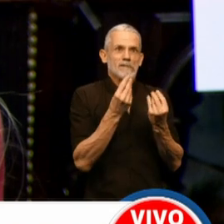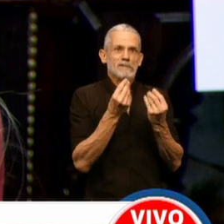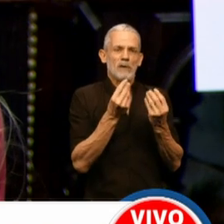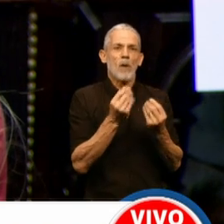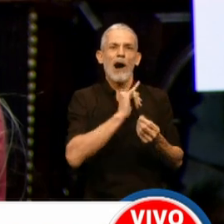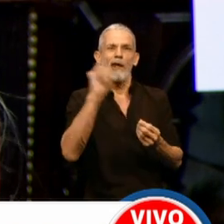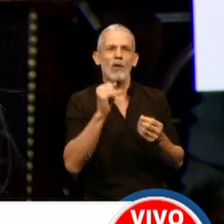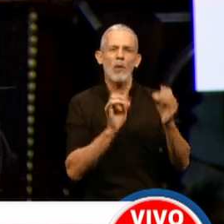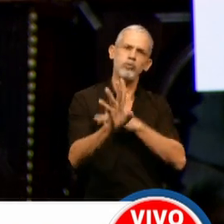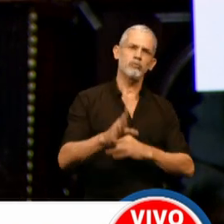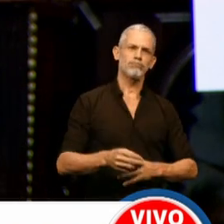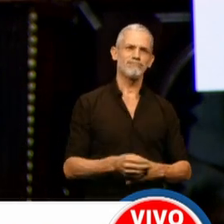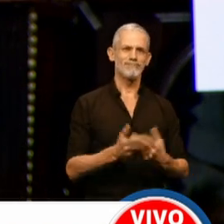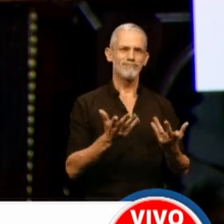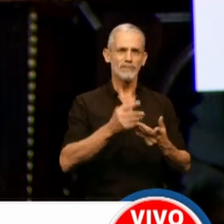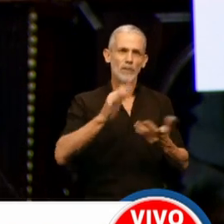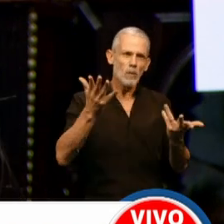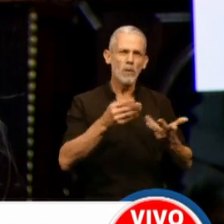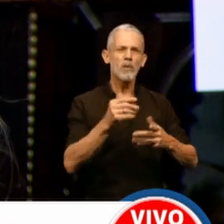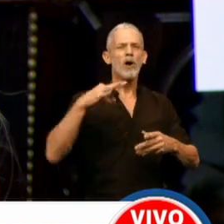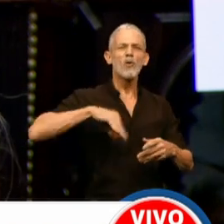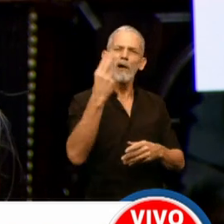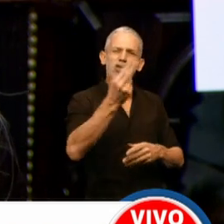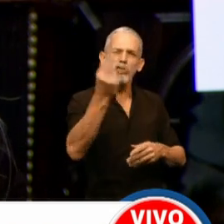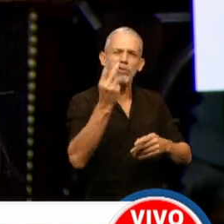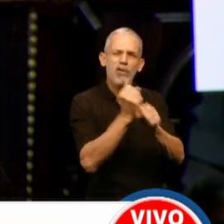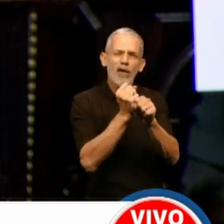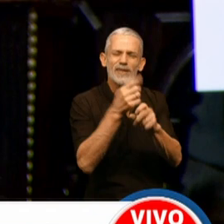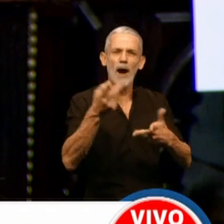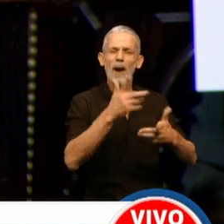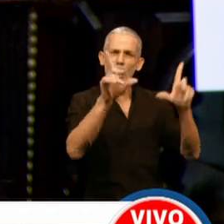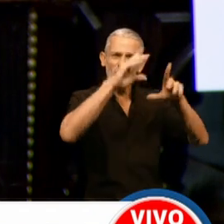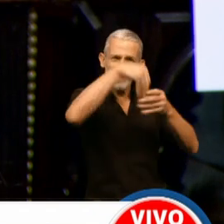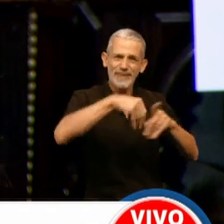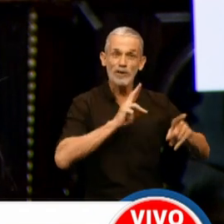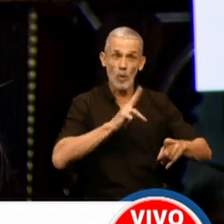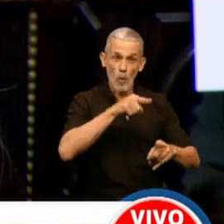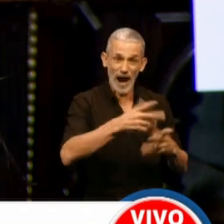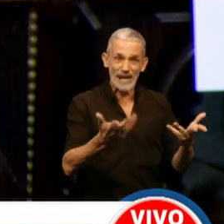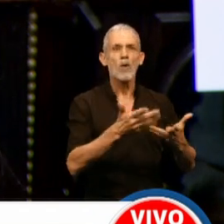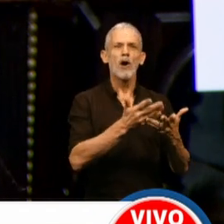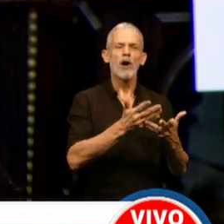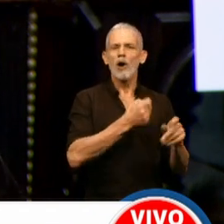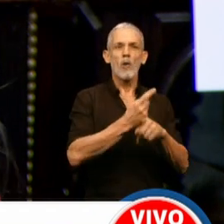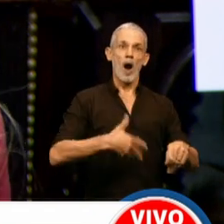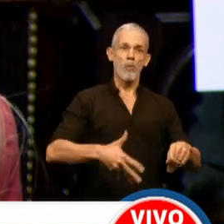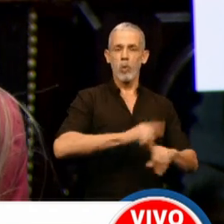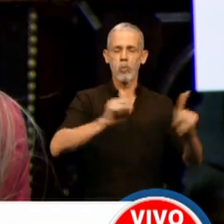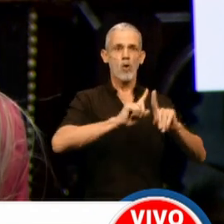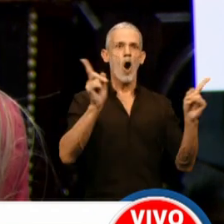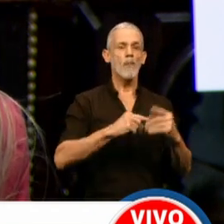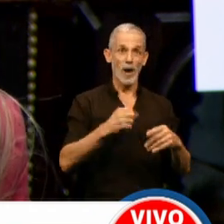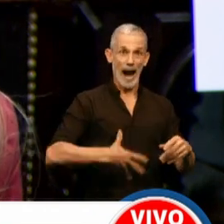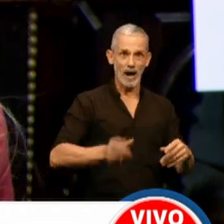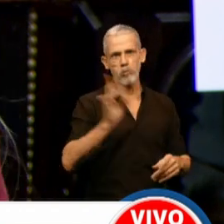siguiente tiene el miedo que denuncien la precarización a la que son sometidas las mujeres en los medios de comunicación cuando no pueden quedar embarazadas porque las